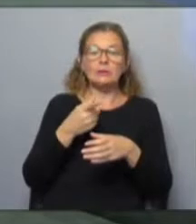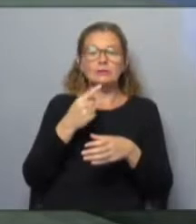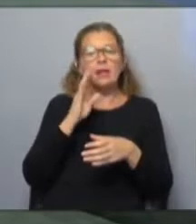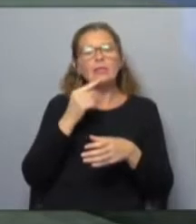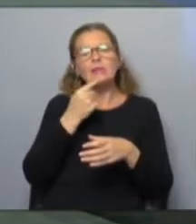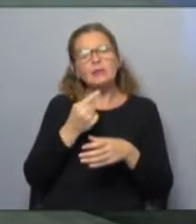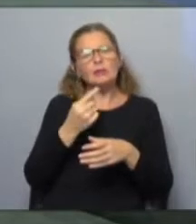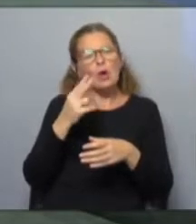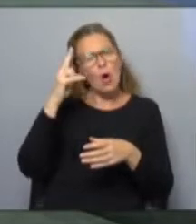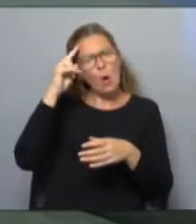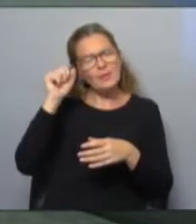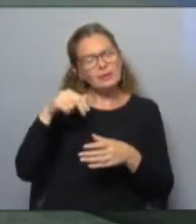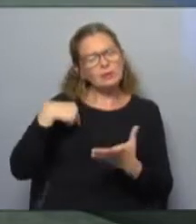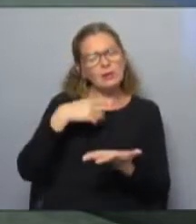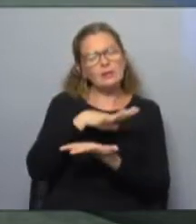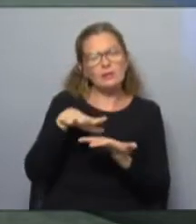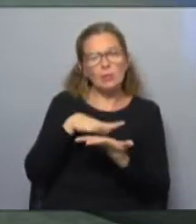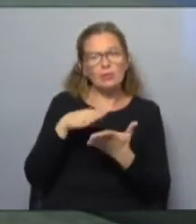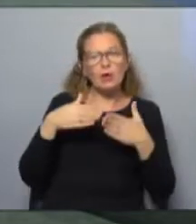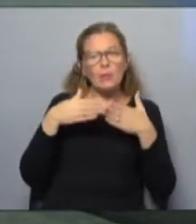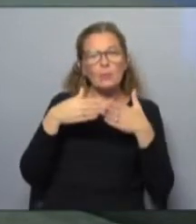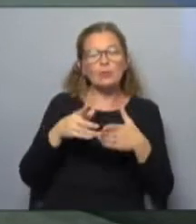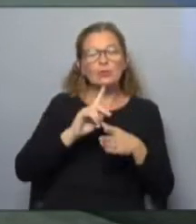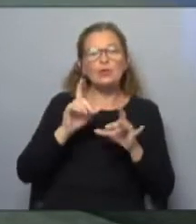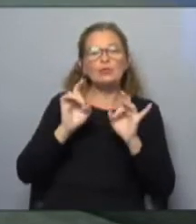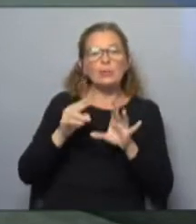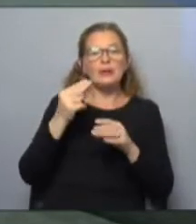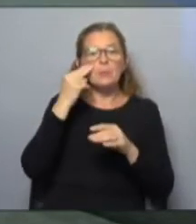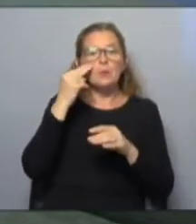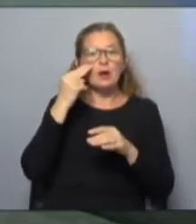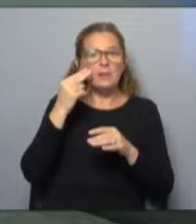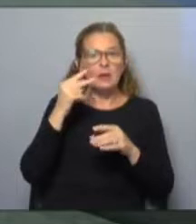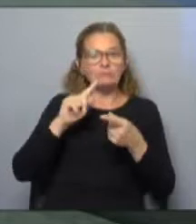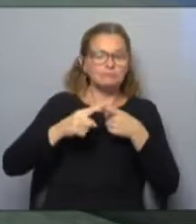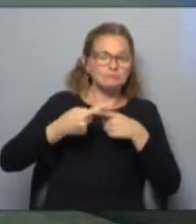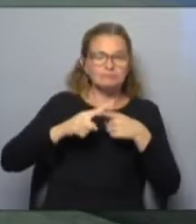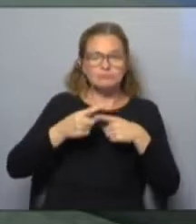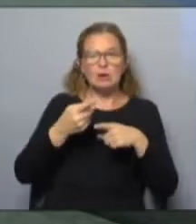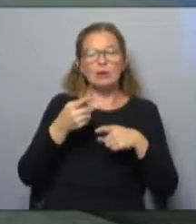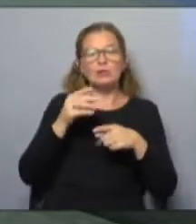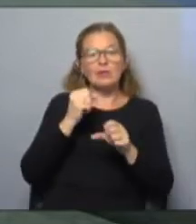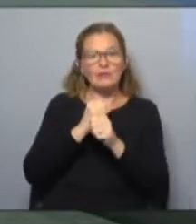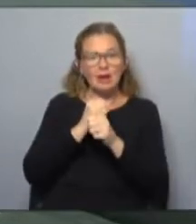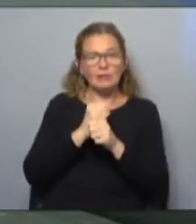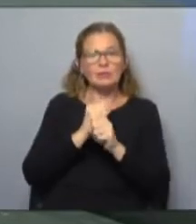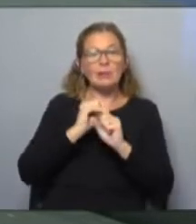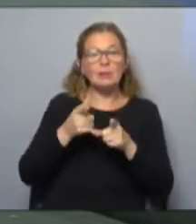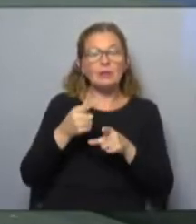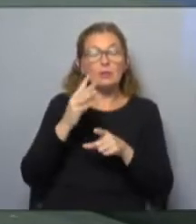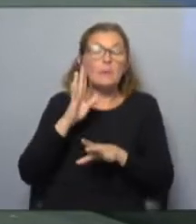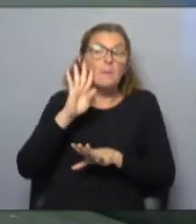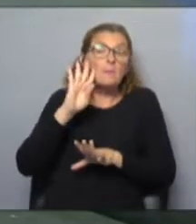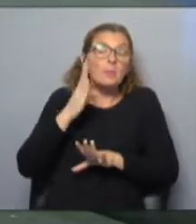parecer acerca de la situación que se vive en el puerto, no solamente del conflicto por parte de los trabajadores, sino lo que según su